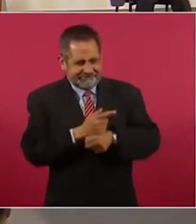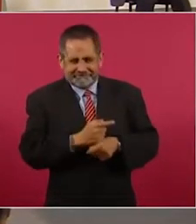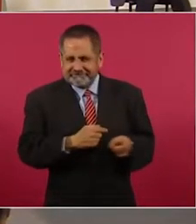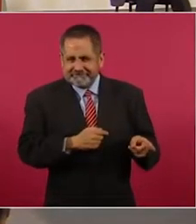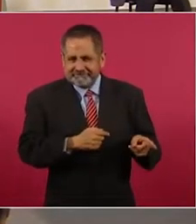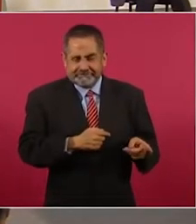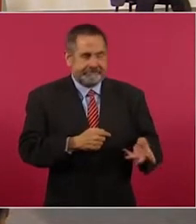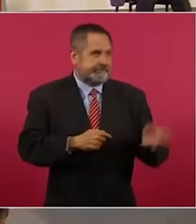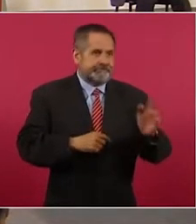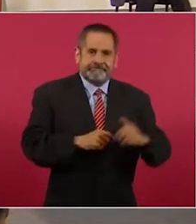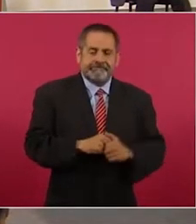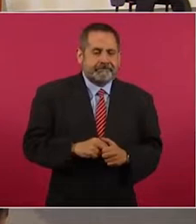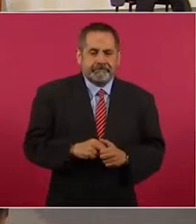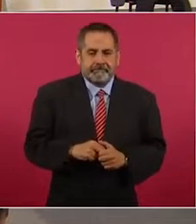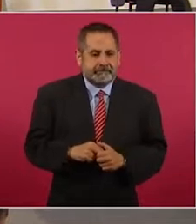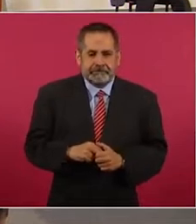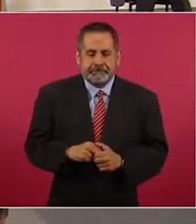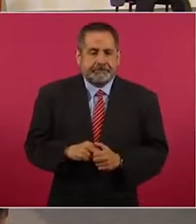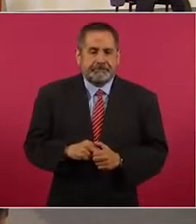Antes